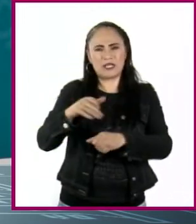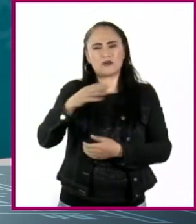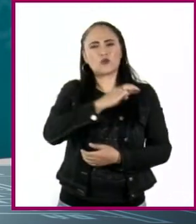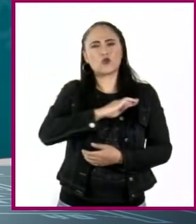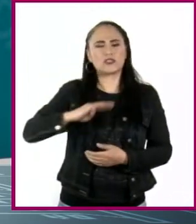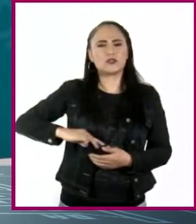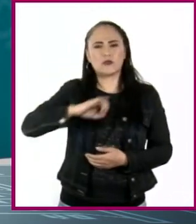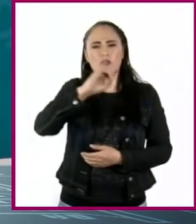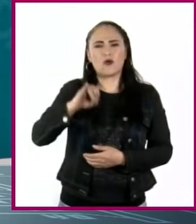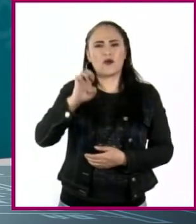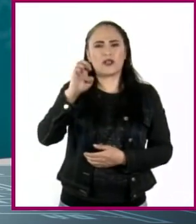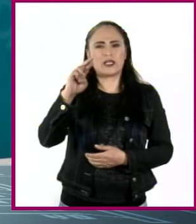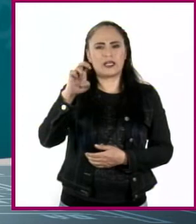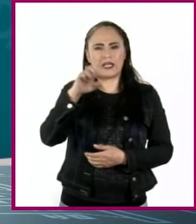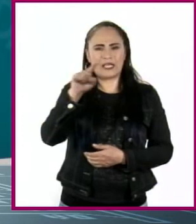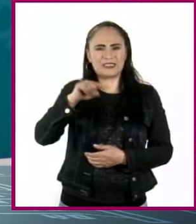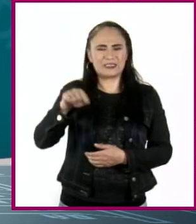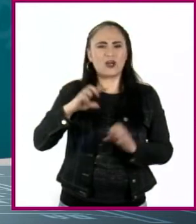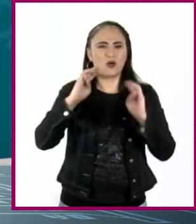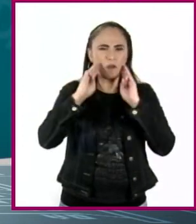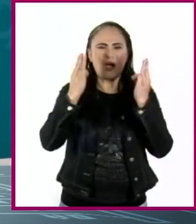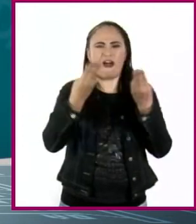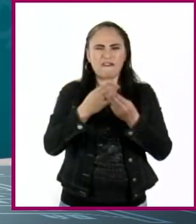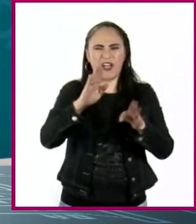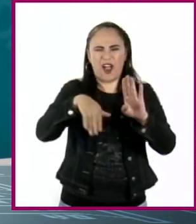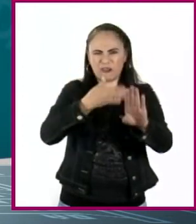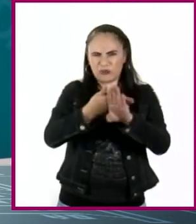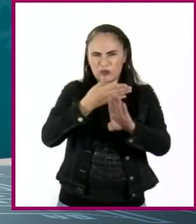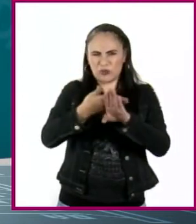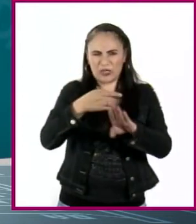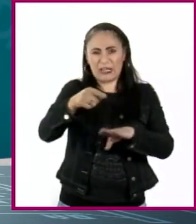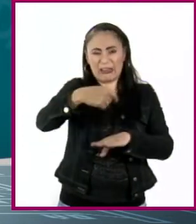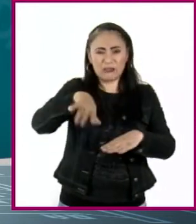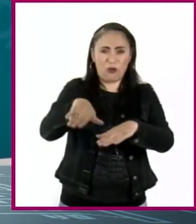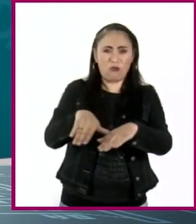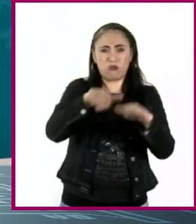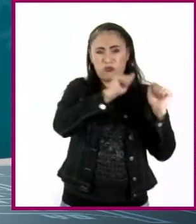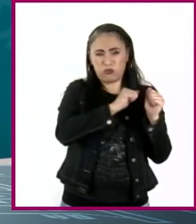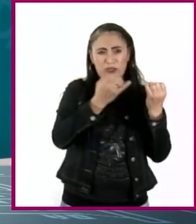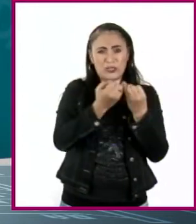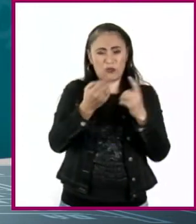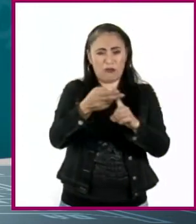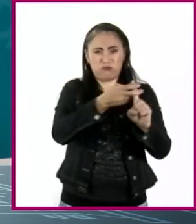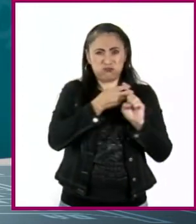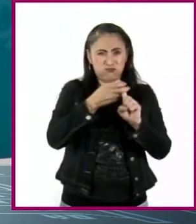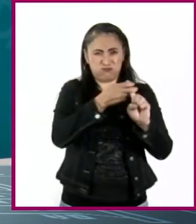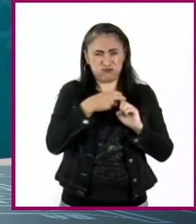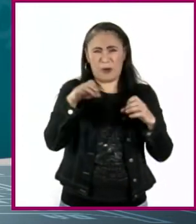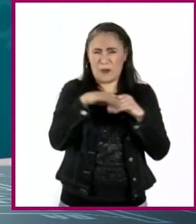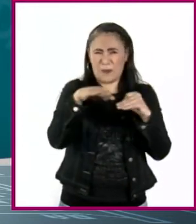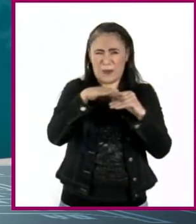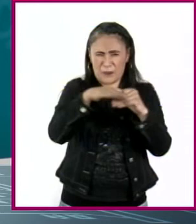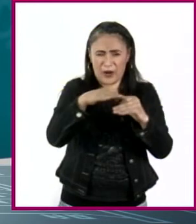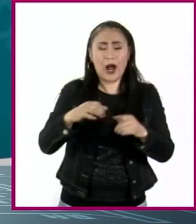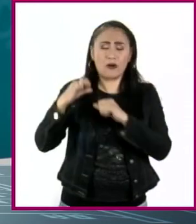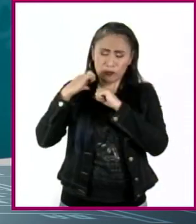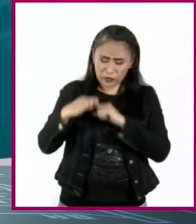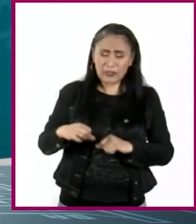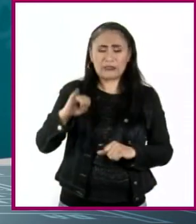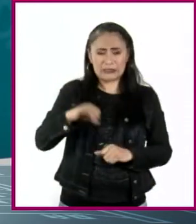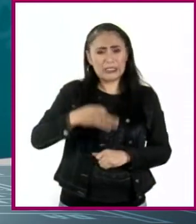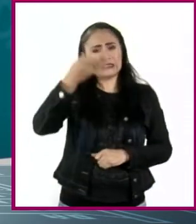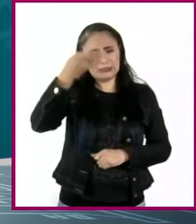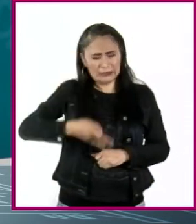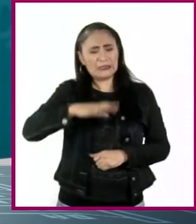fueron obligadas a huir del crimen organizado y por la ola de secuestros registrados en esta comunidad. A pesar de que las autoridades han aceptado